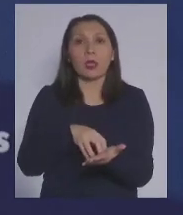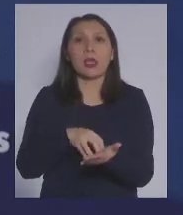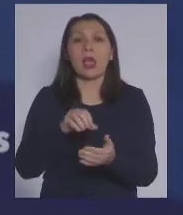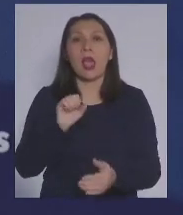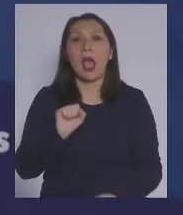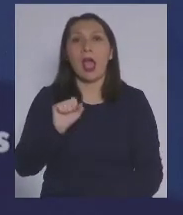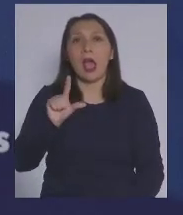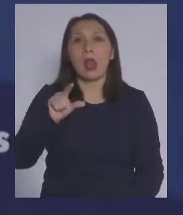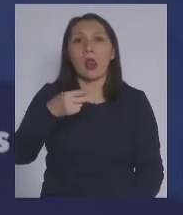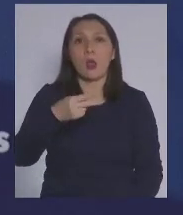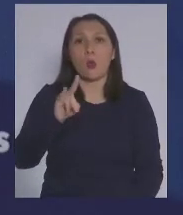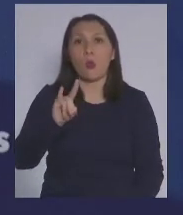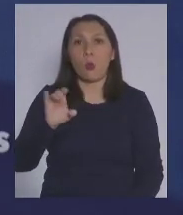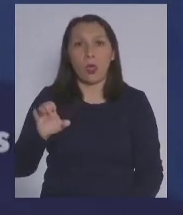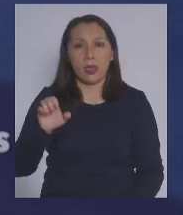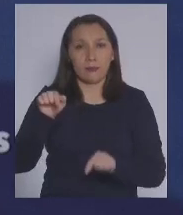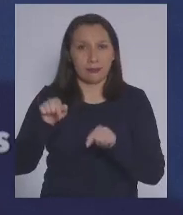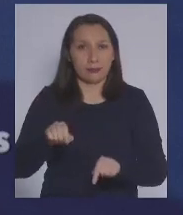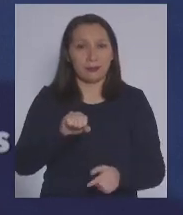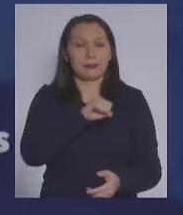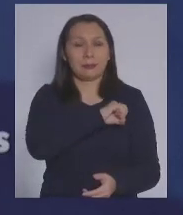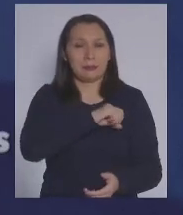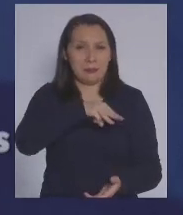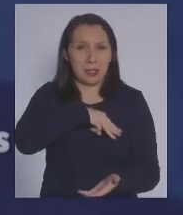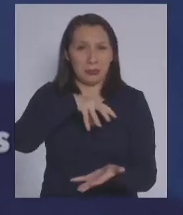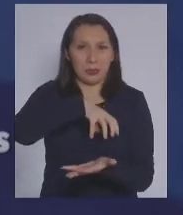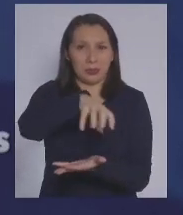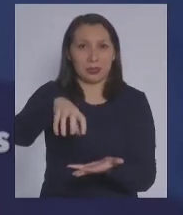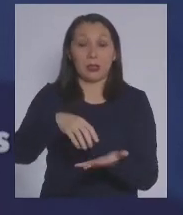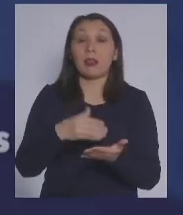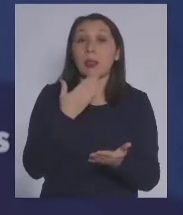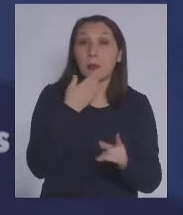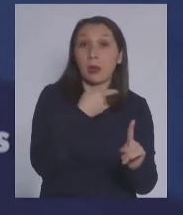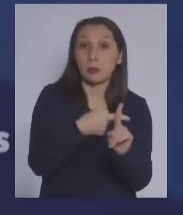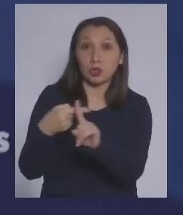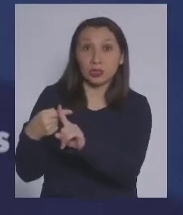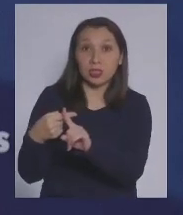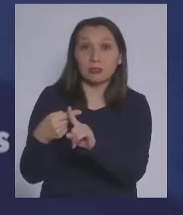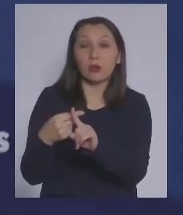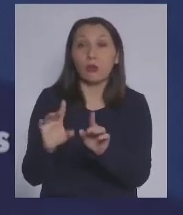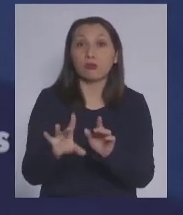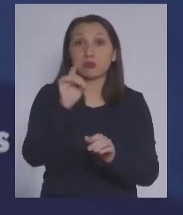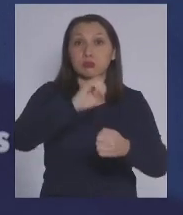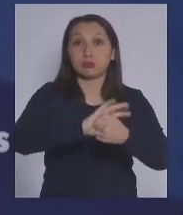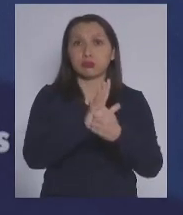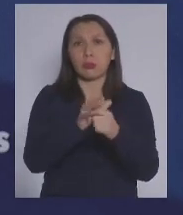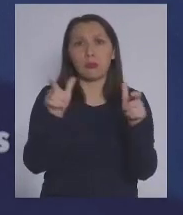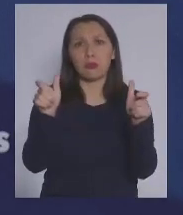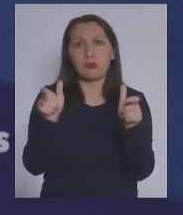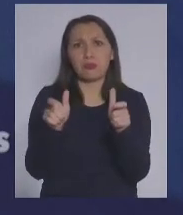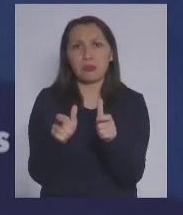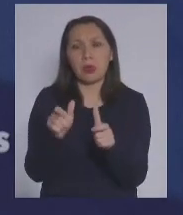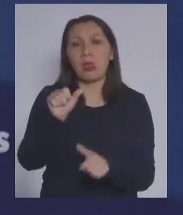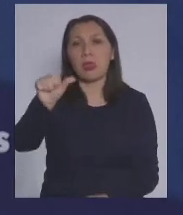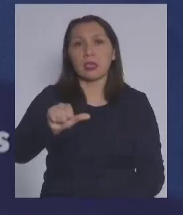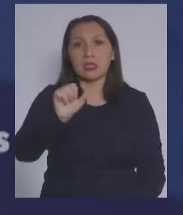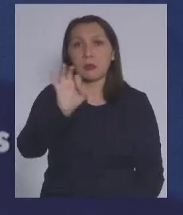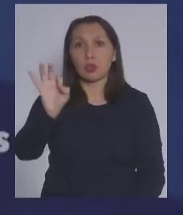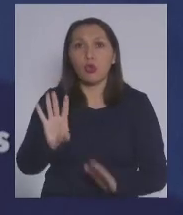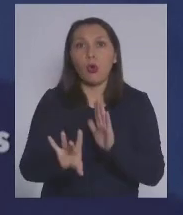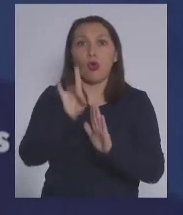web sin embargo la tasa de positividad a nivel nacional es baja 16 por ciento